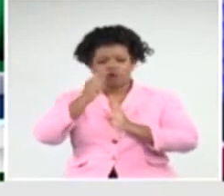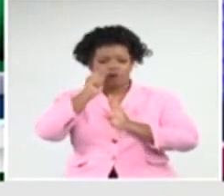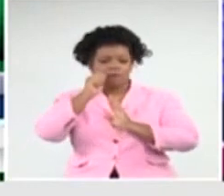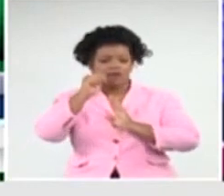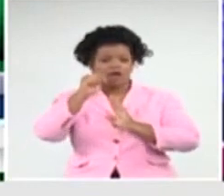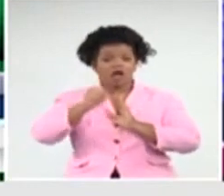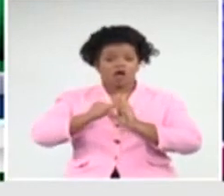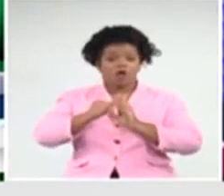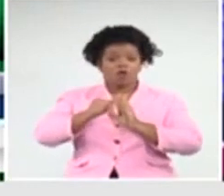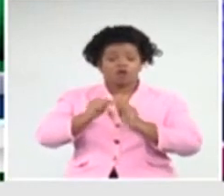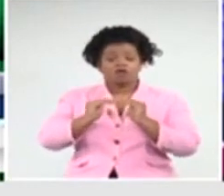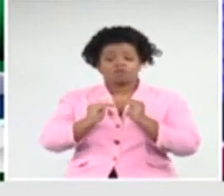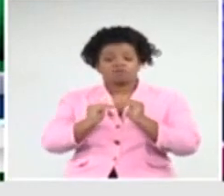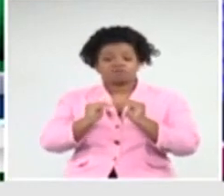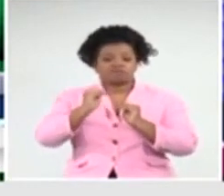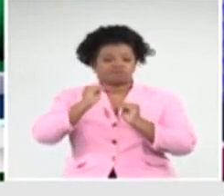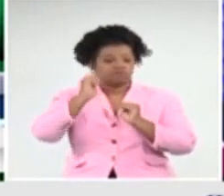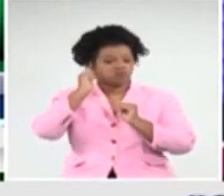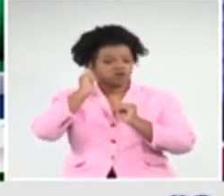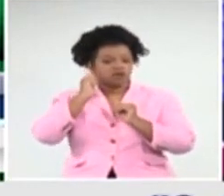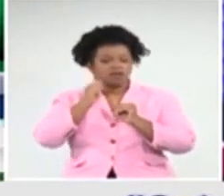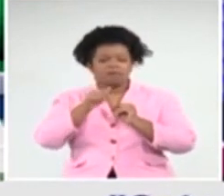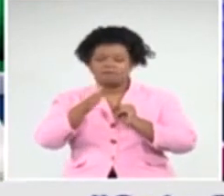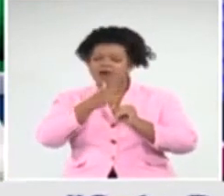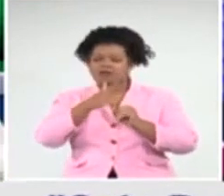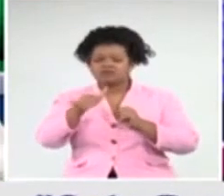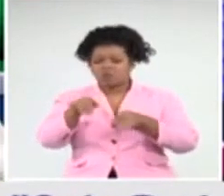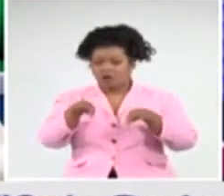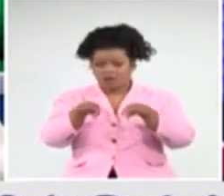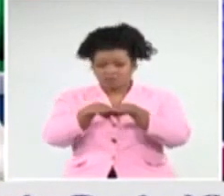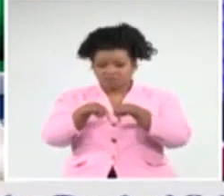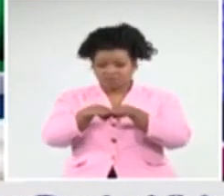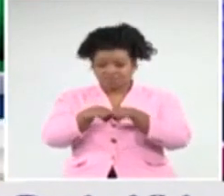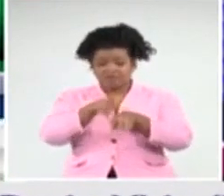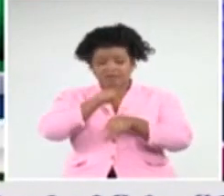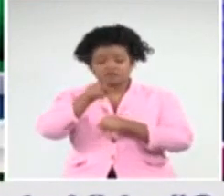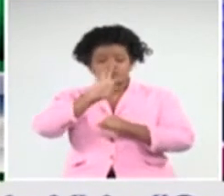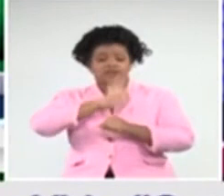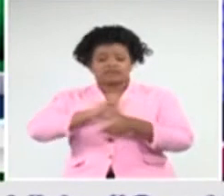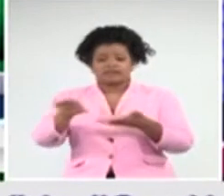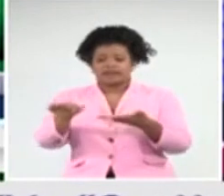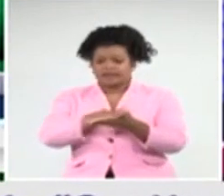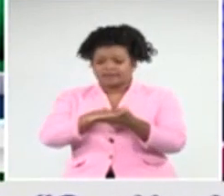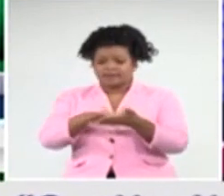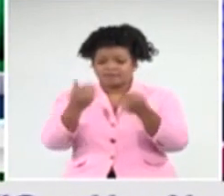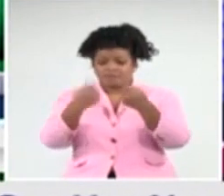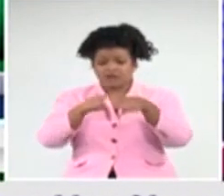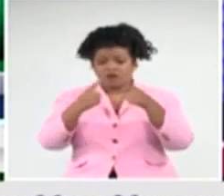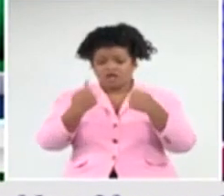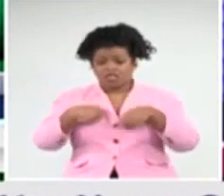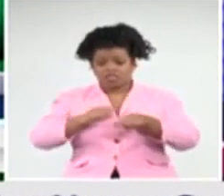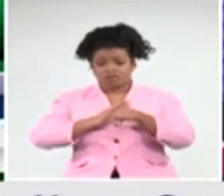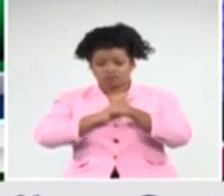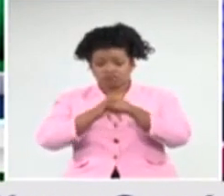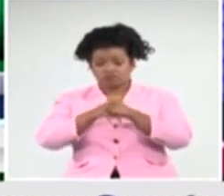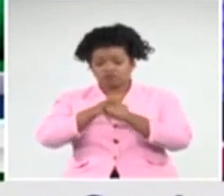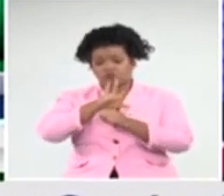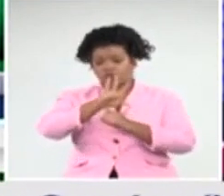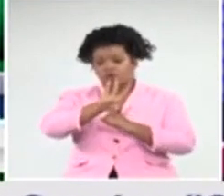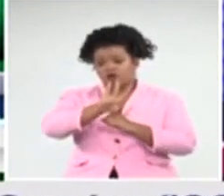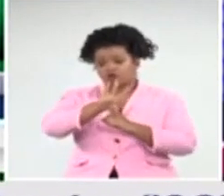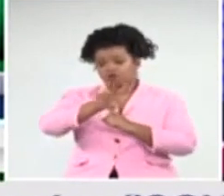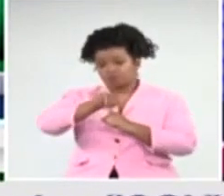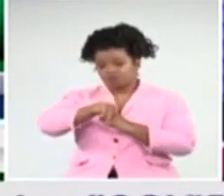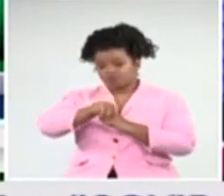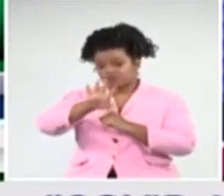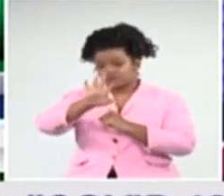pero nunca con grandes diferencias. Asintomáticos el 4,5% de los diagnosticados ayer,